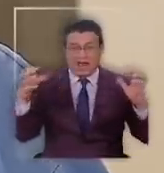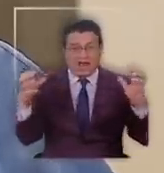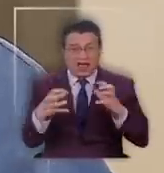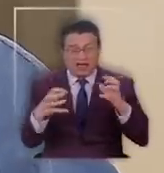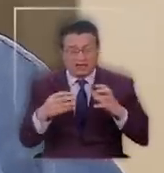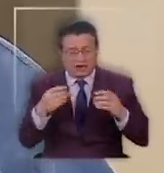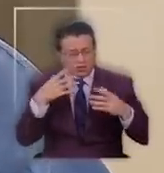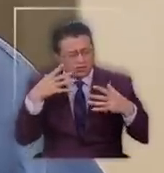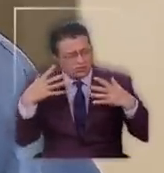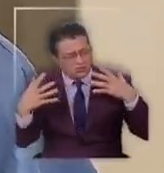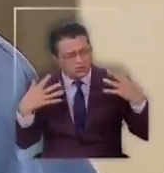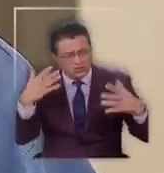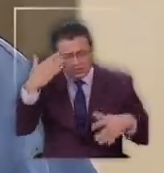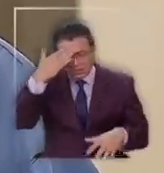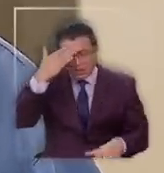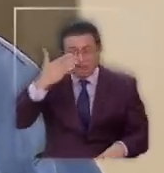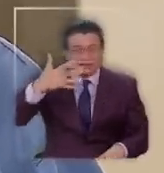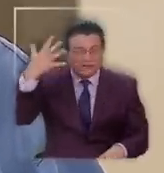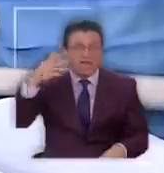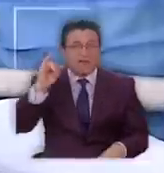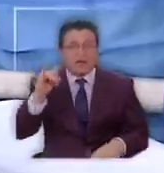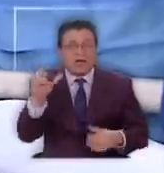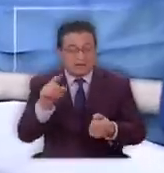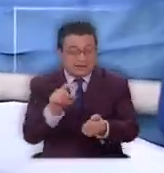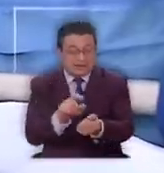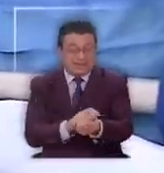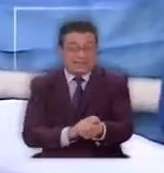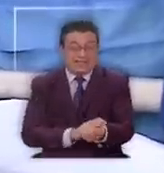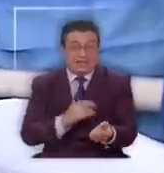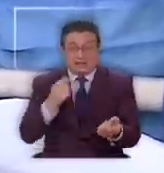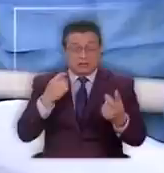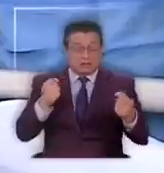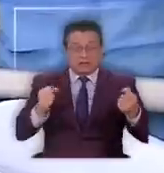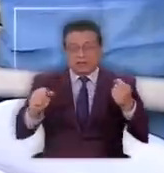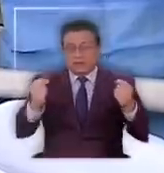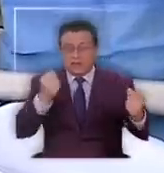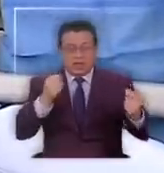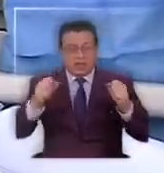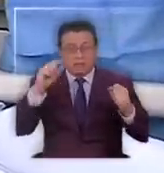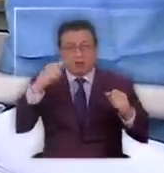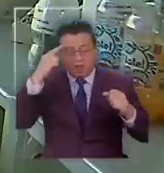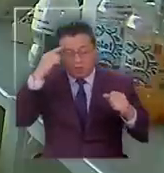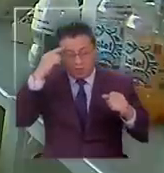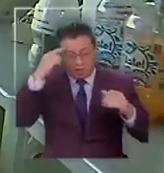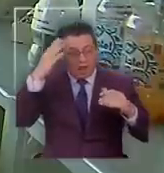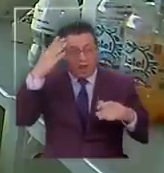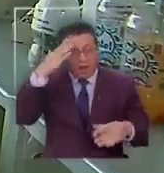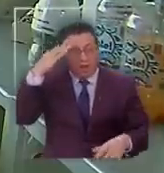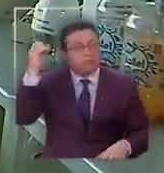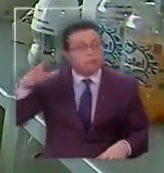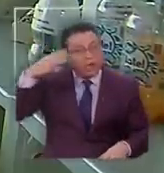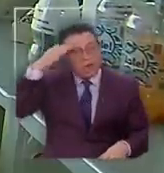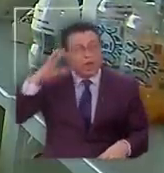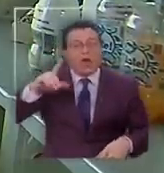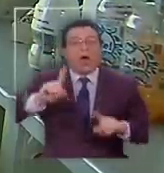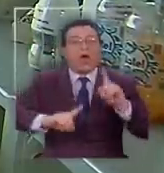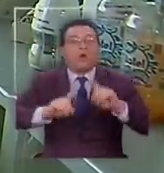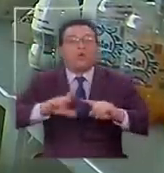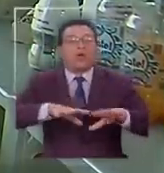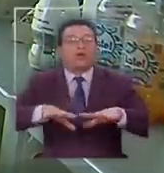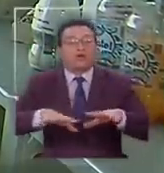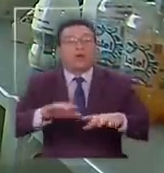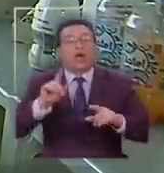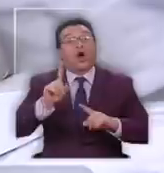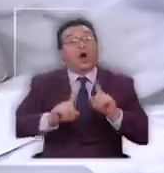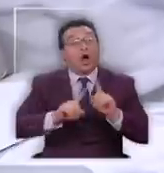la inflamación que su sistema nervioso sufre algunos cambios y pueden tener pérdidas transitorias de la memoria, incluso algunos